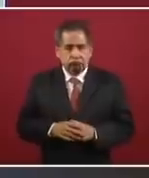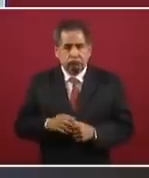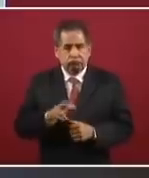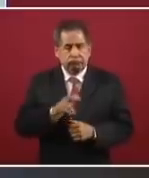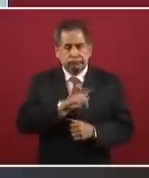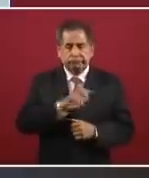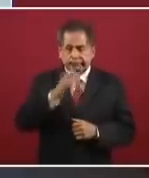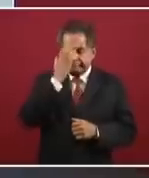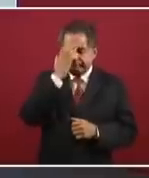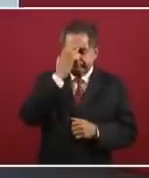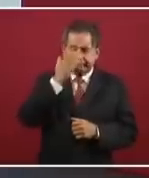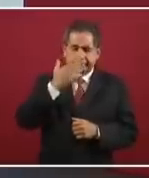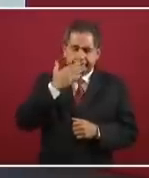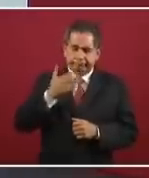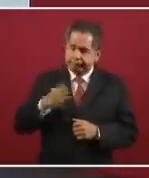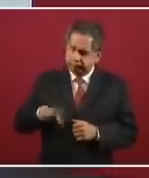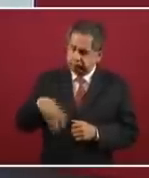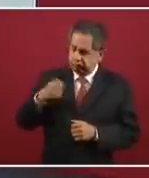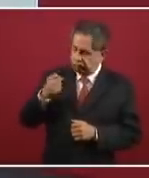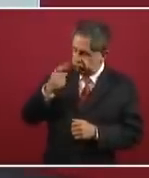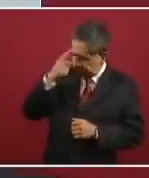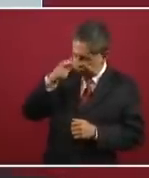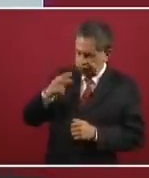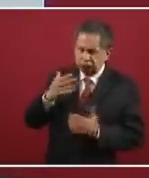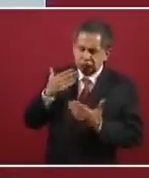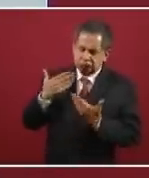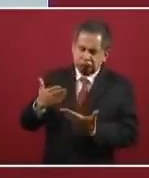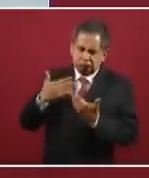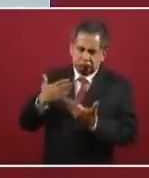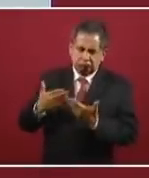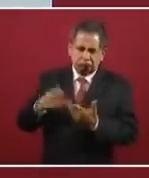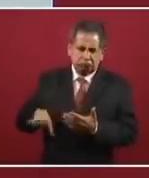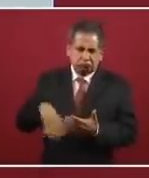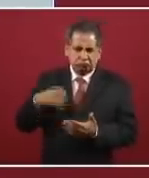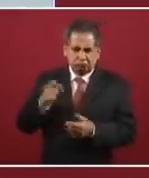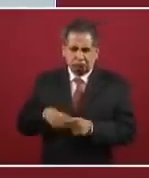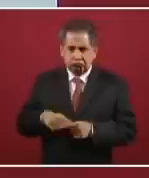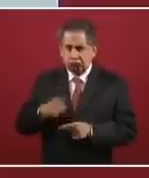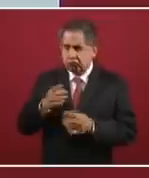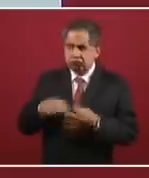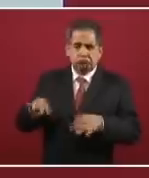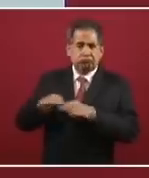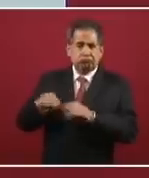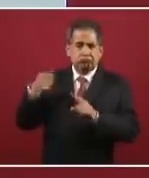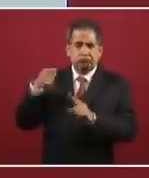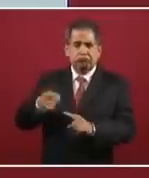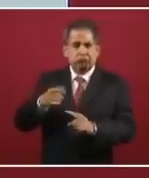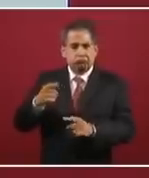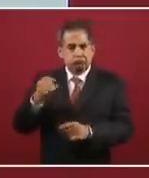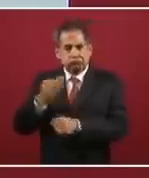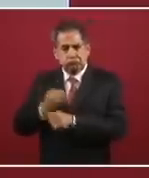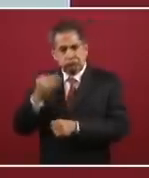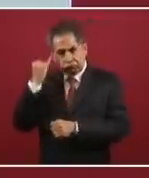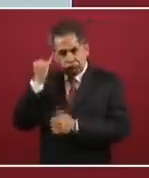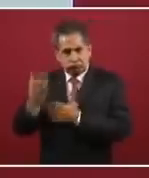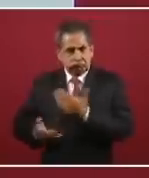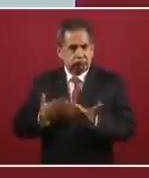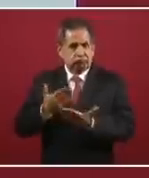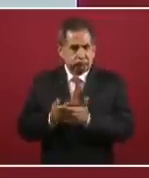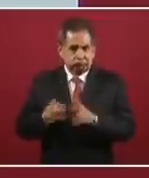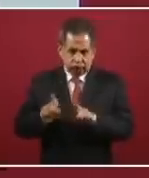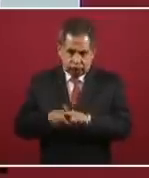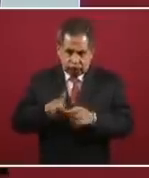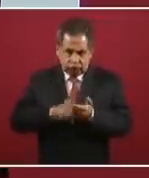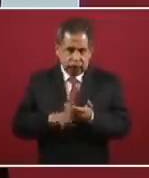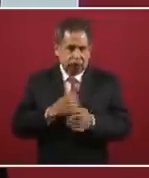reconocía los esfuerzos que México está llevando a cabo y la importancia de lo que estamos planteando nosotros también en